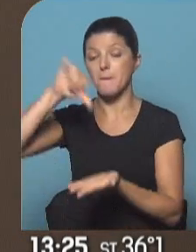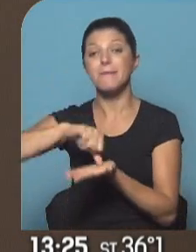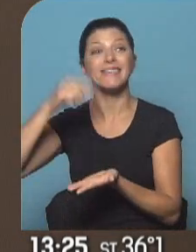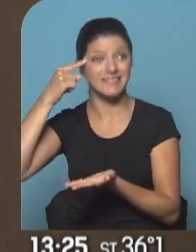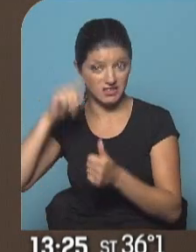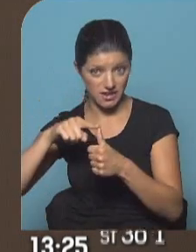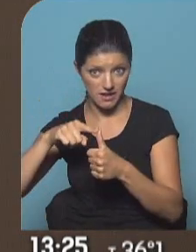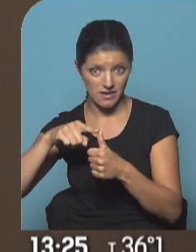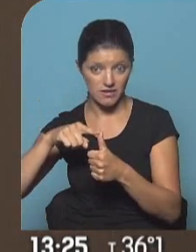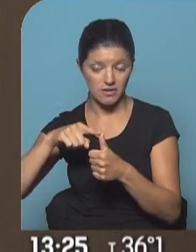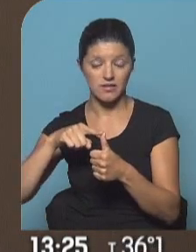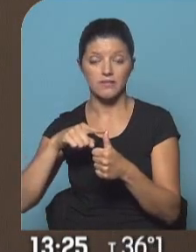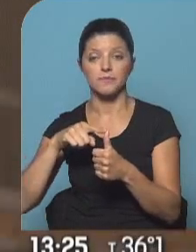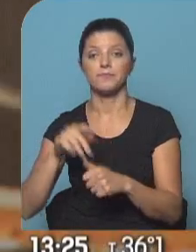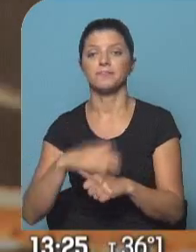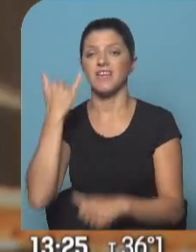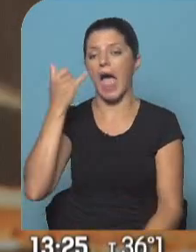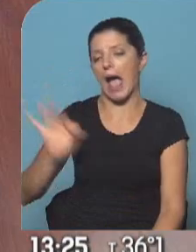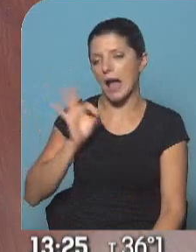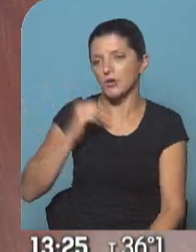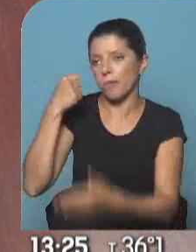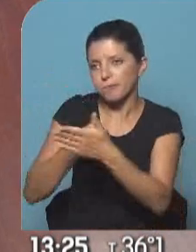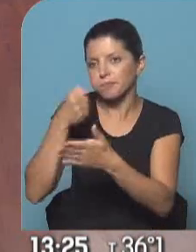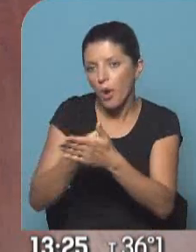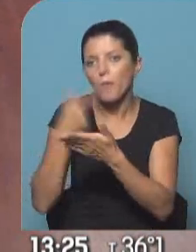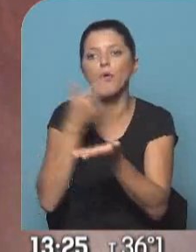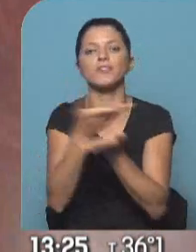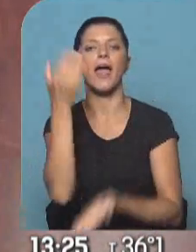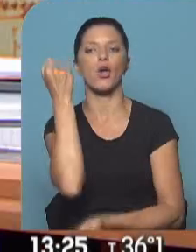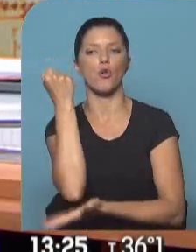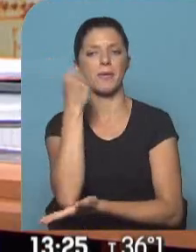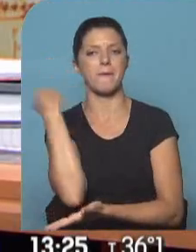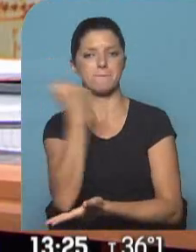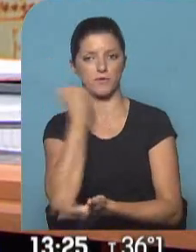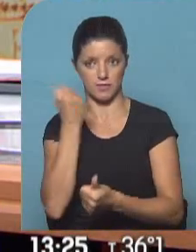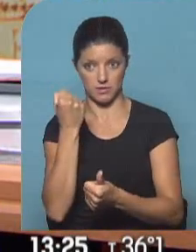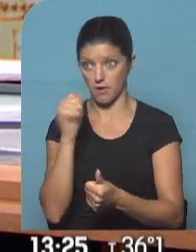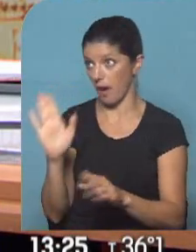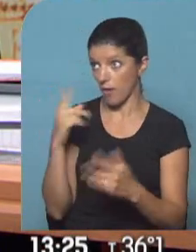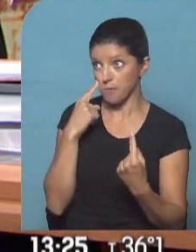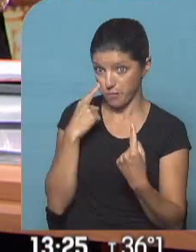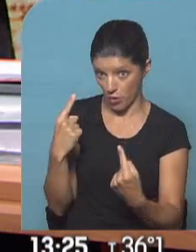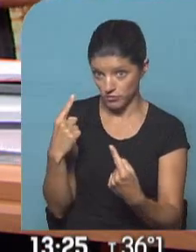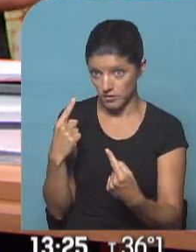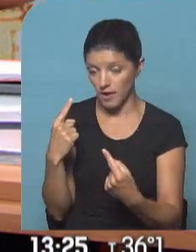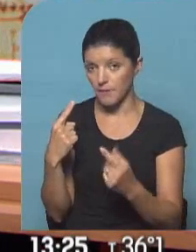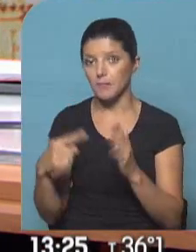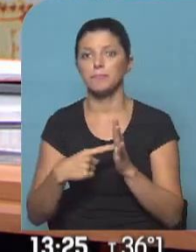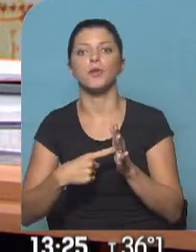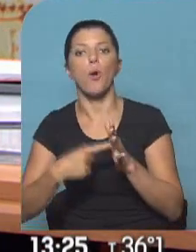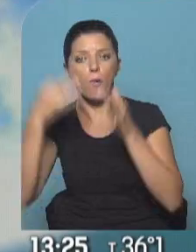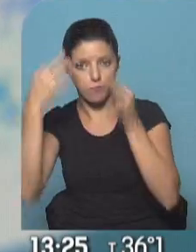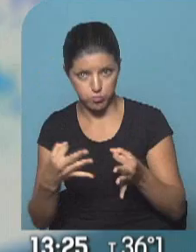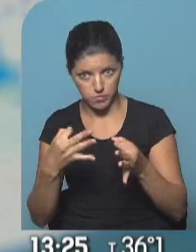hace mucho tiempo ser reconocida como economía de mercado, ratificada, porque fue reconocida, sino ratificada en realidad, y